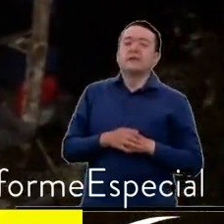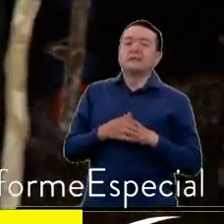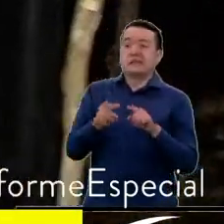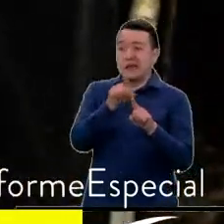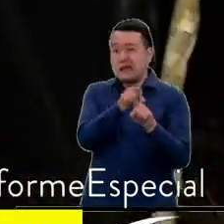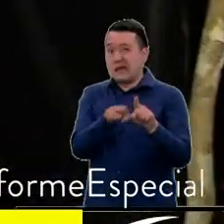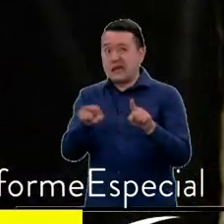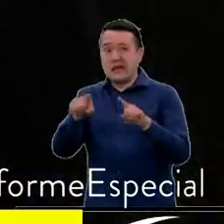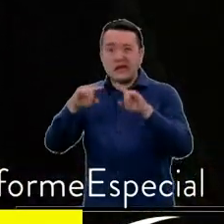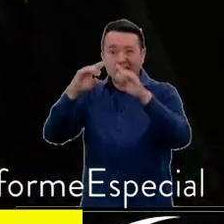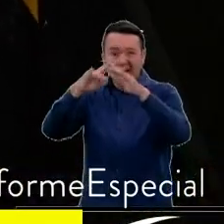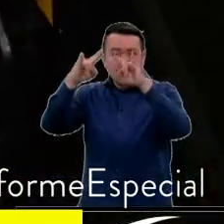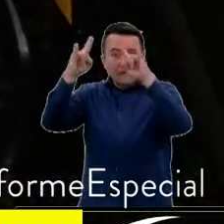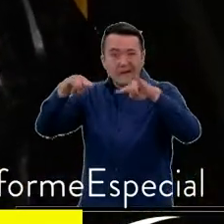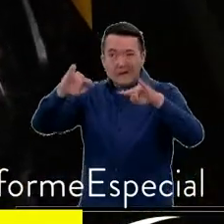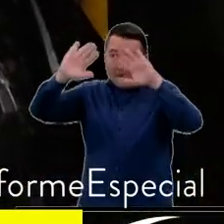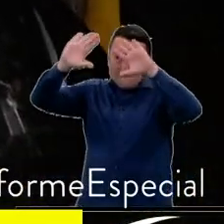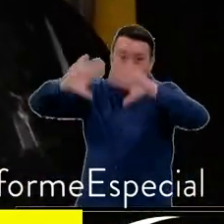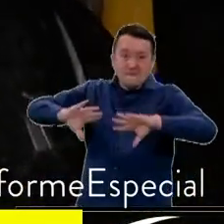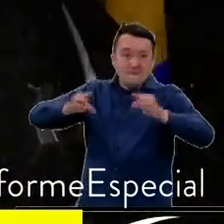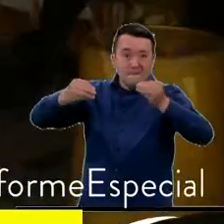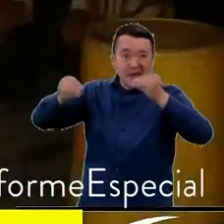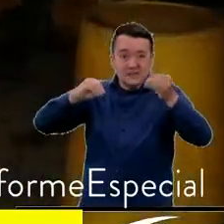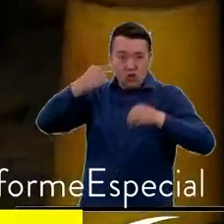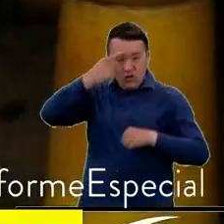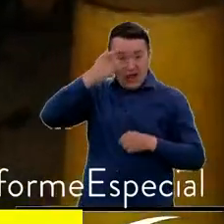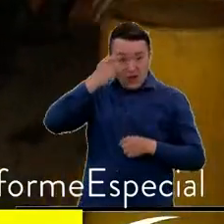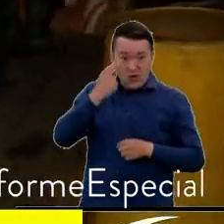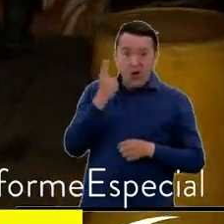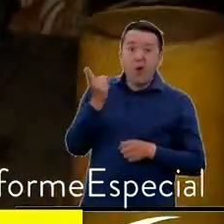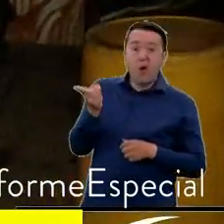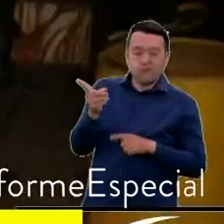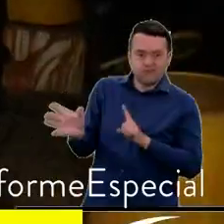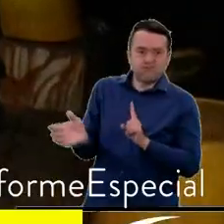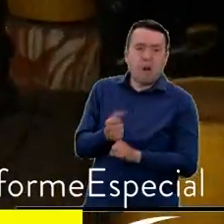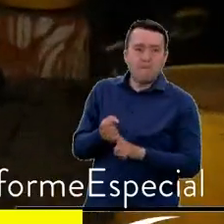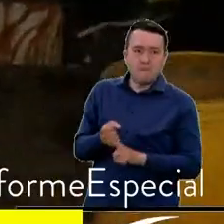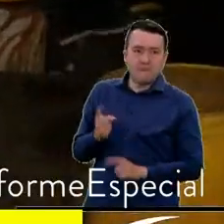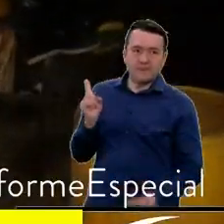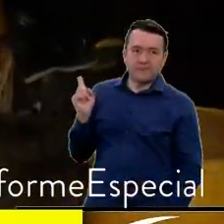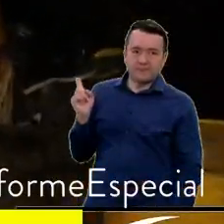estos plásticos negros y en medio de los matorrales, llegamos al objetivo.